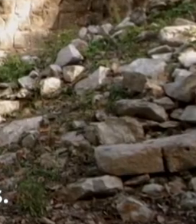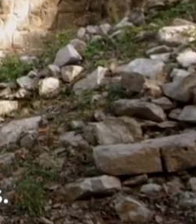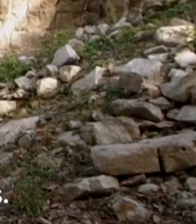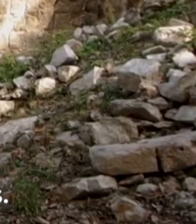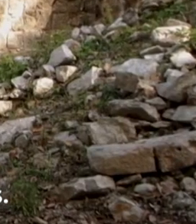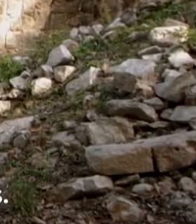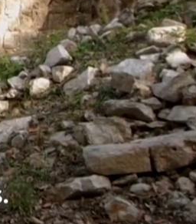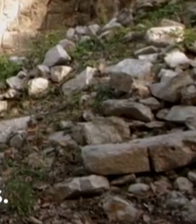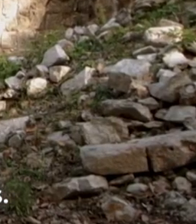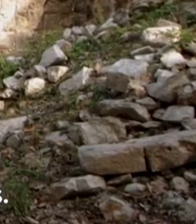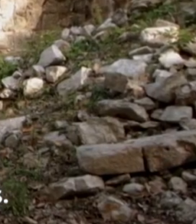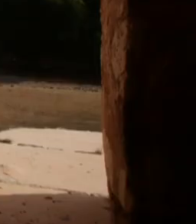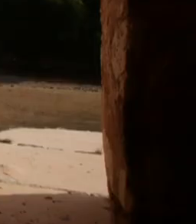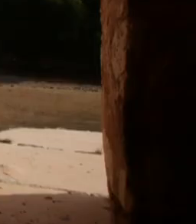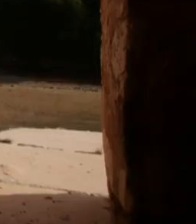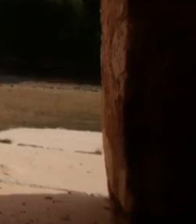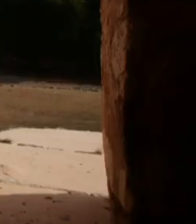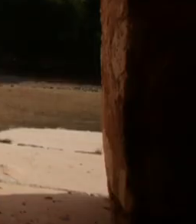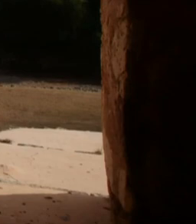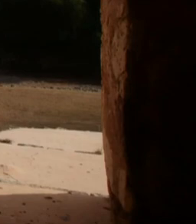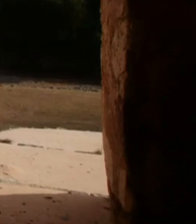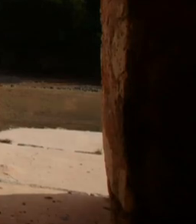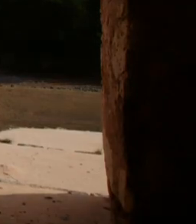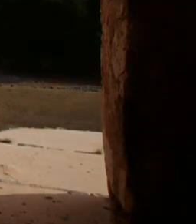erosión con el paso de los siglos.